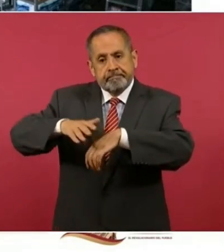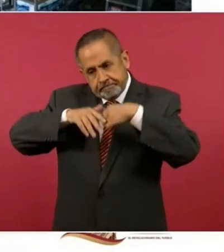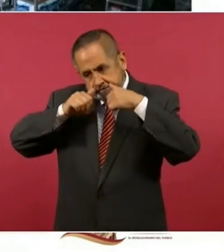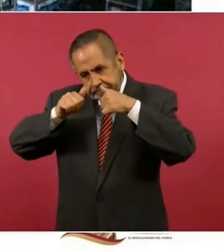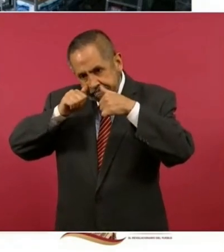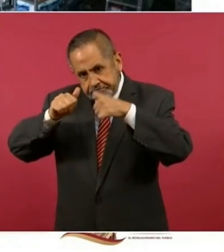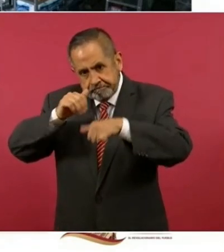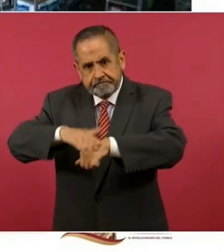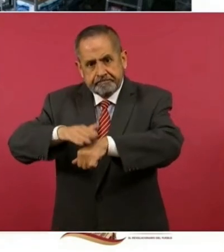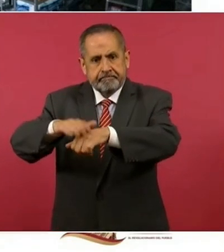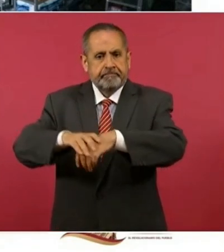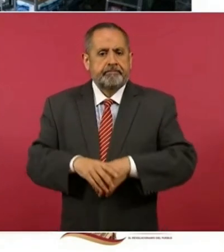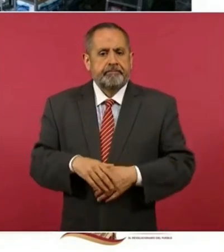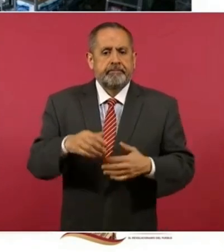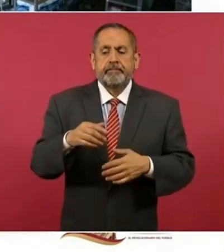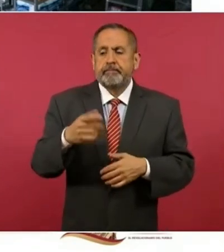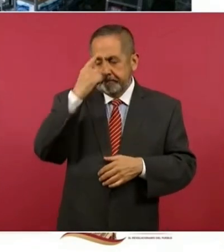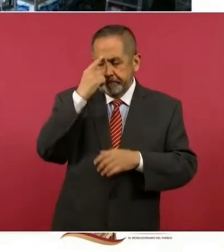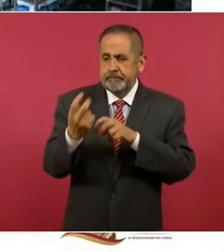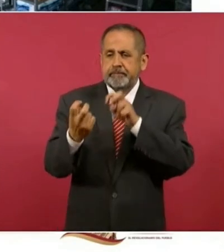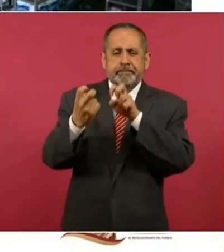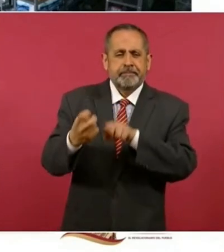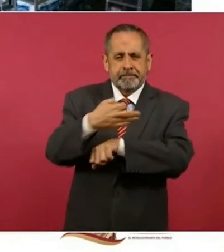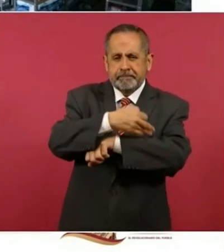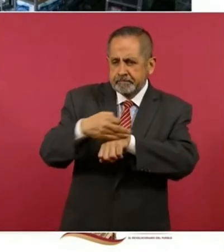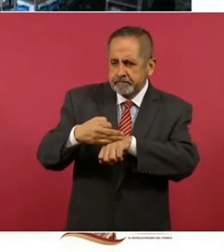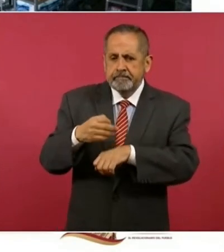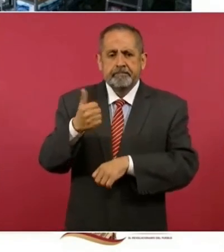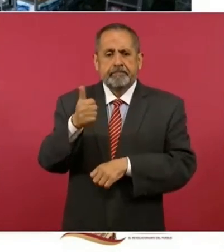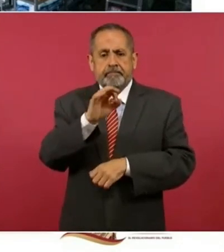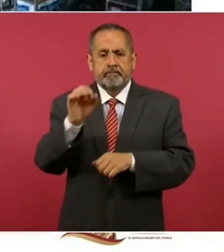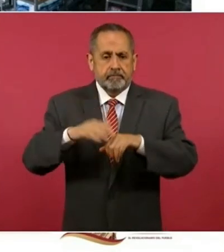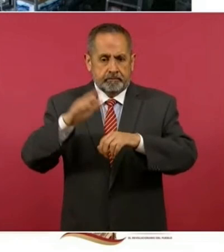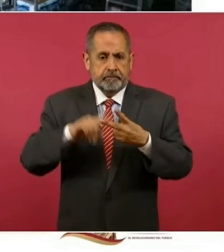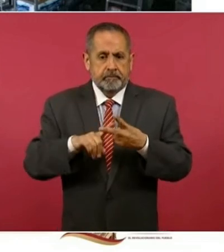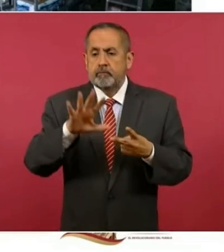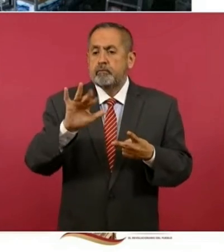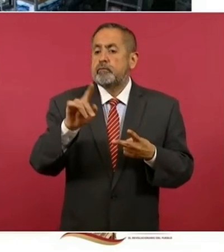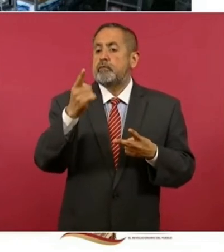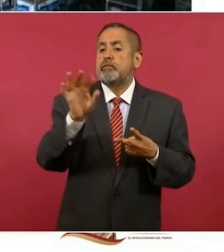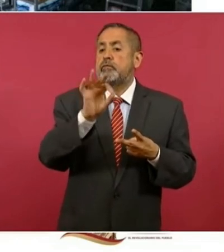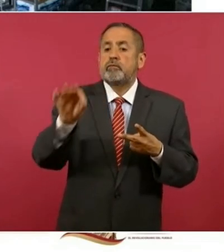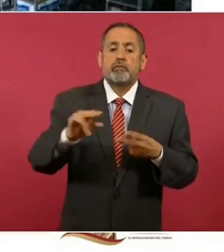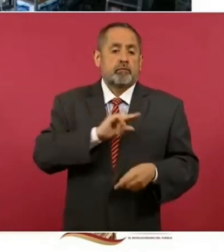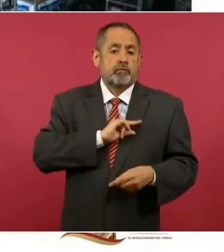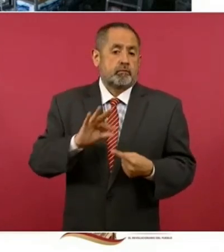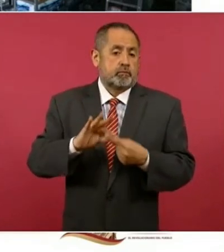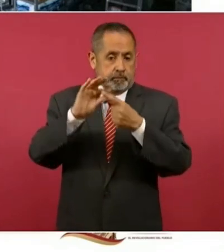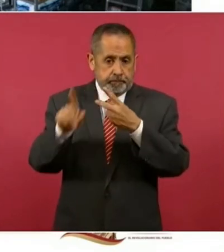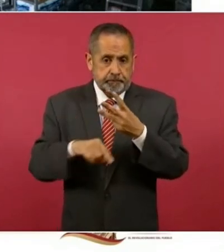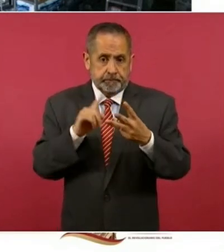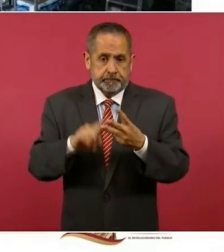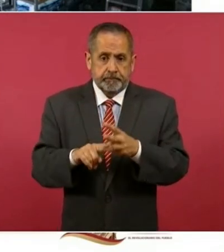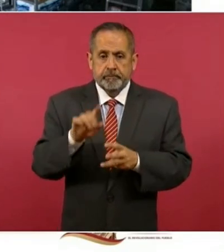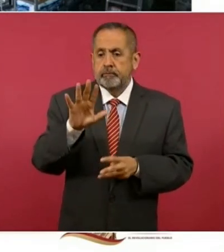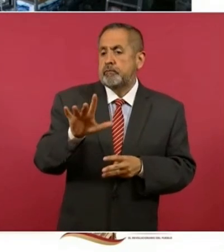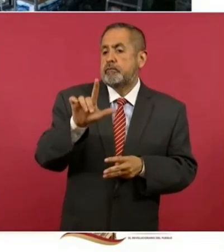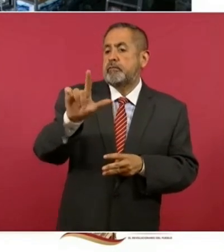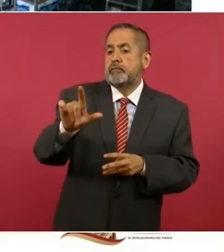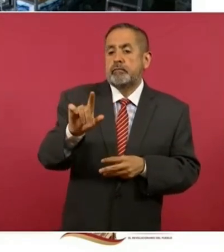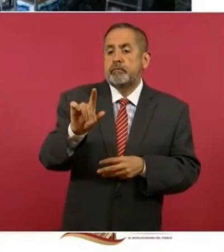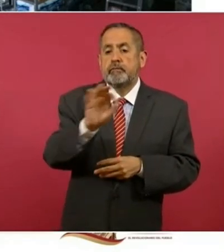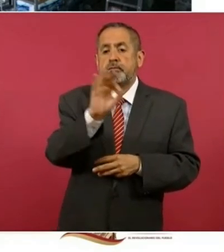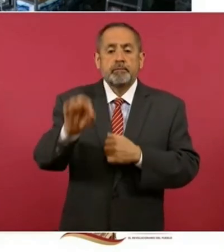se ha incrementado, 6% más en consultas de medicina familiar, 51% más en consultas de especialidad, 57%